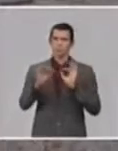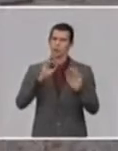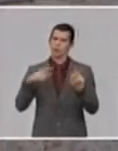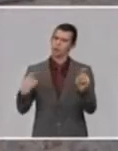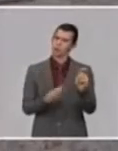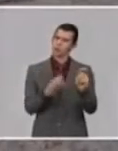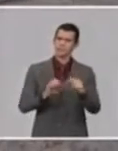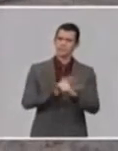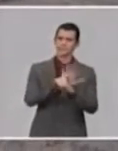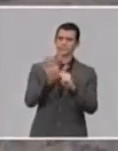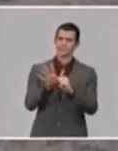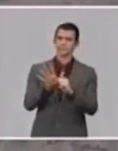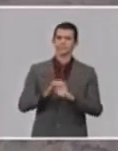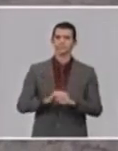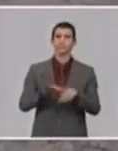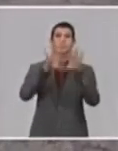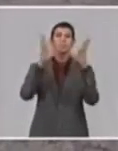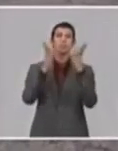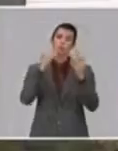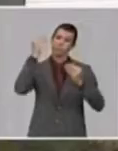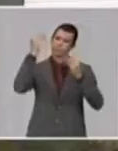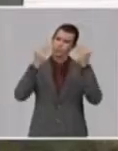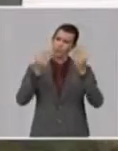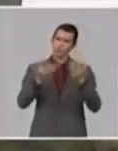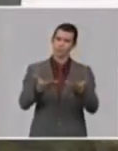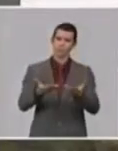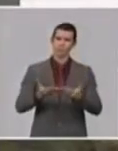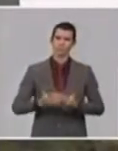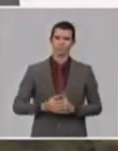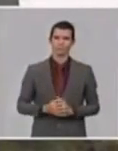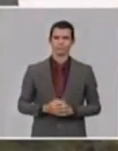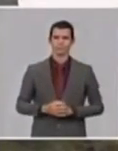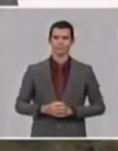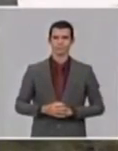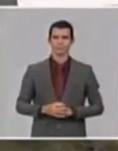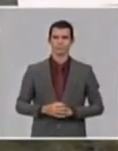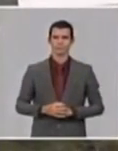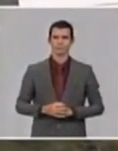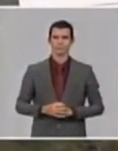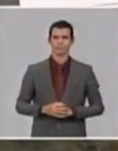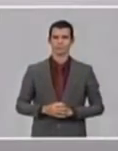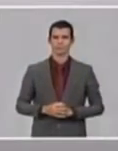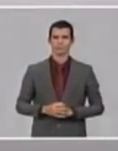Desde Pinar del Río, Yamile Abreu, Sistema Informativo de la Televisión Cubana.